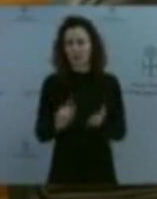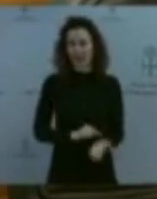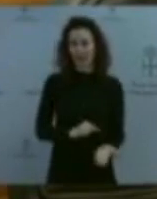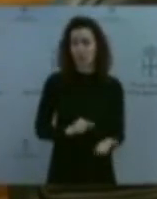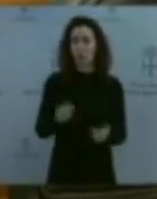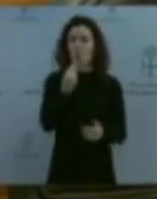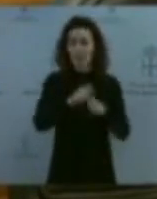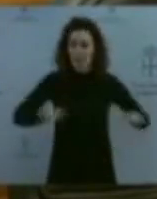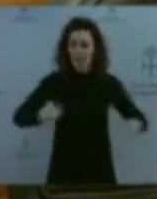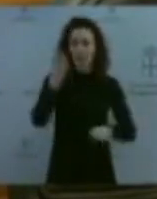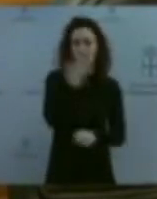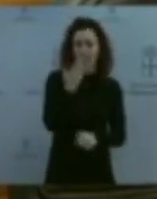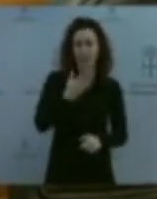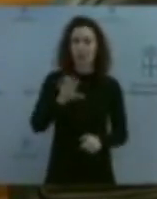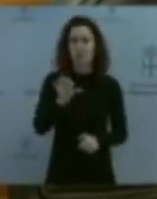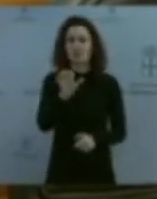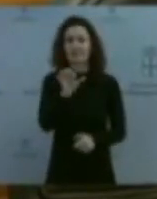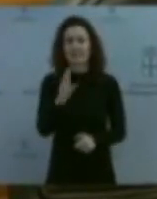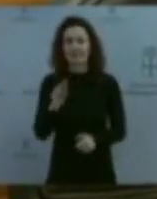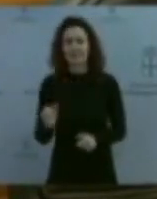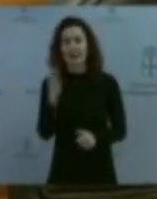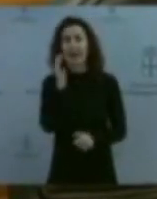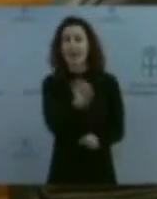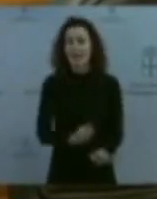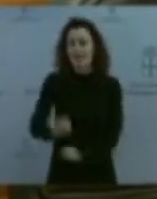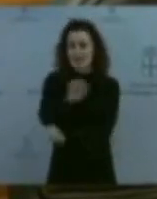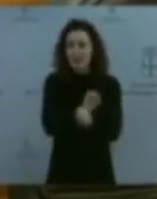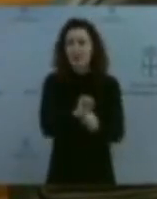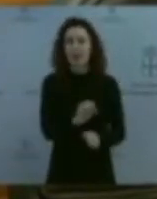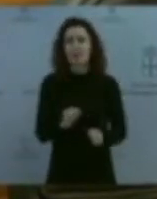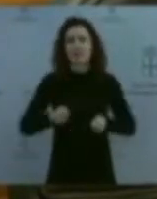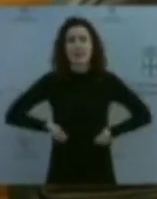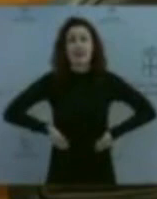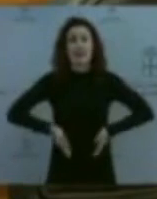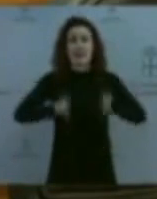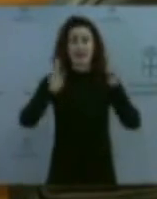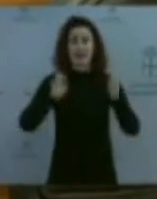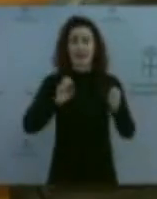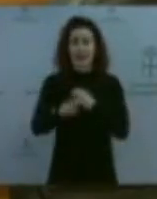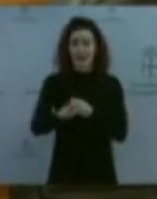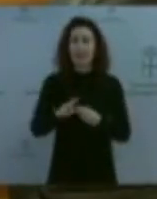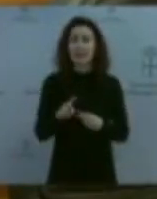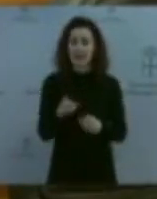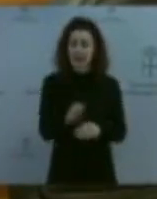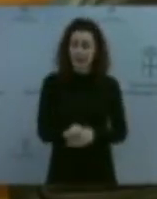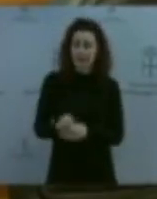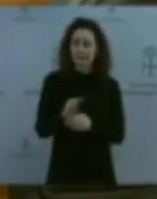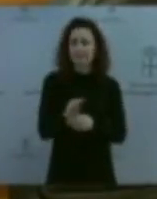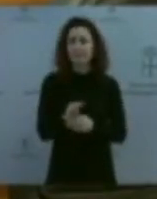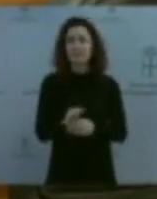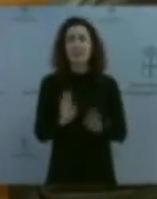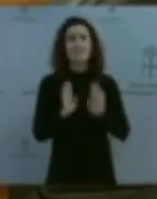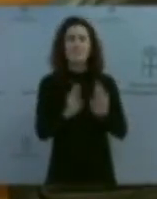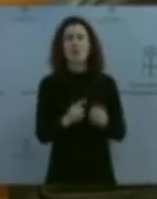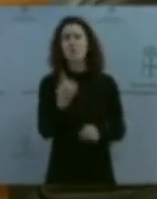de limpieza, en mantenimiento de carreteras. Sin embargo, en ninguno de esos servicios externalizados o privatizados